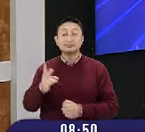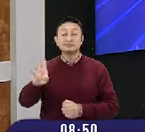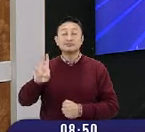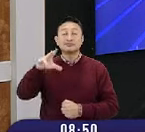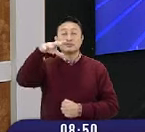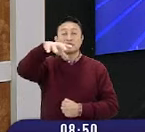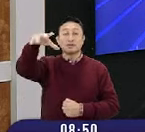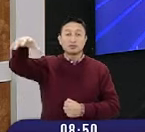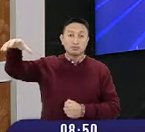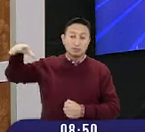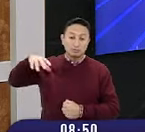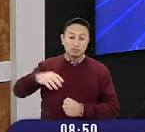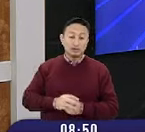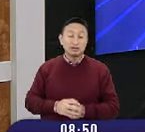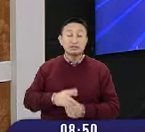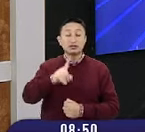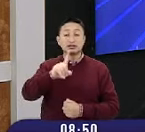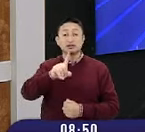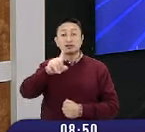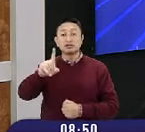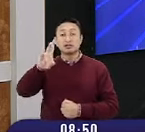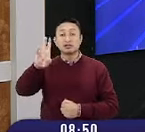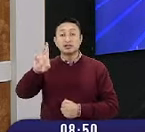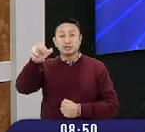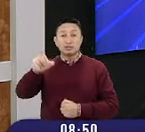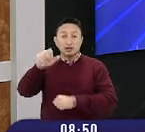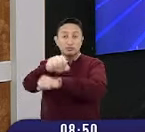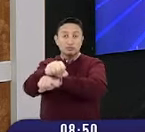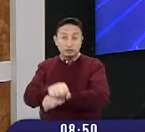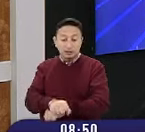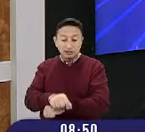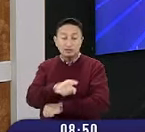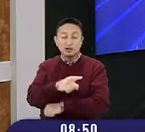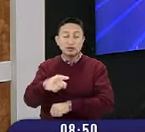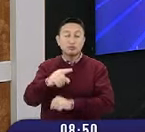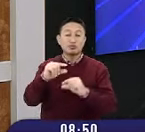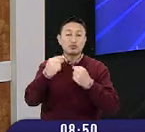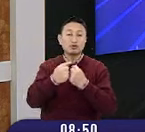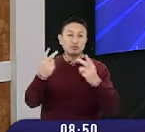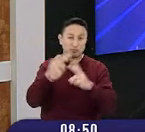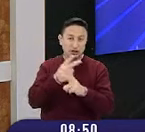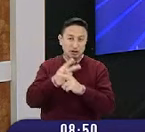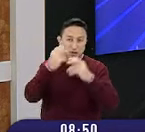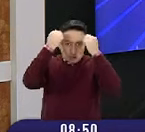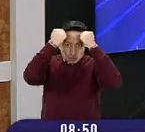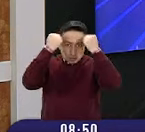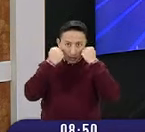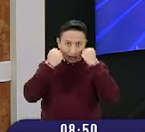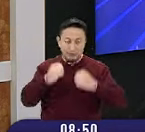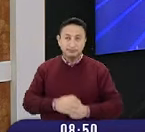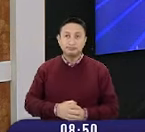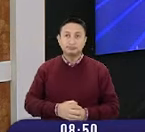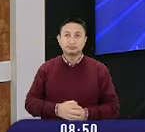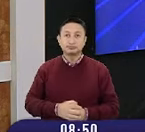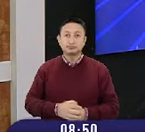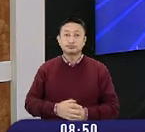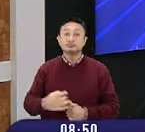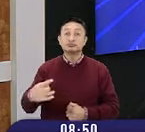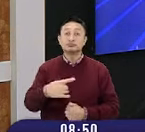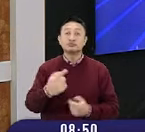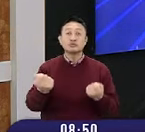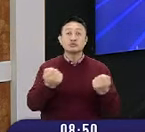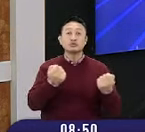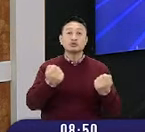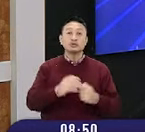del país dejó 117 personas detenidas vinculadas a organizaciones narcoterroristas. En este operativo,